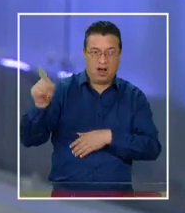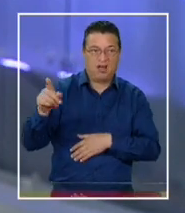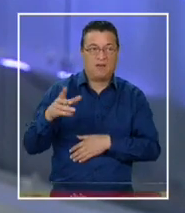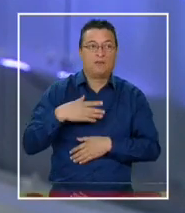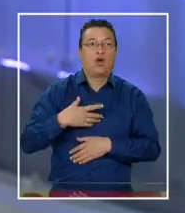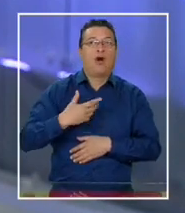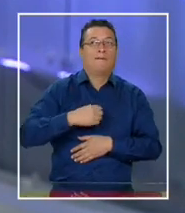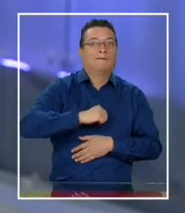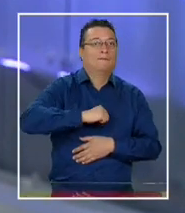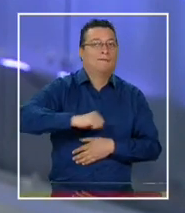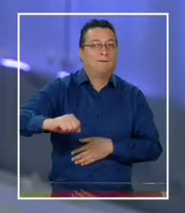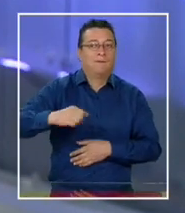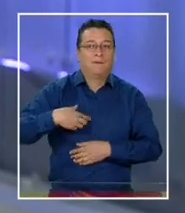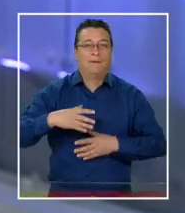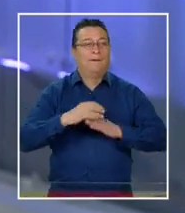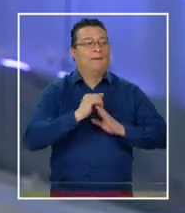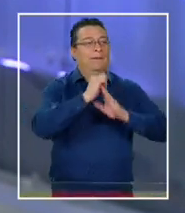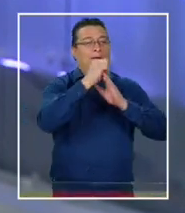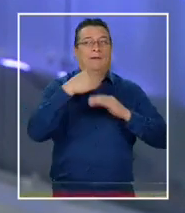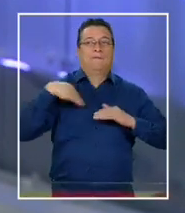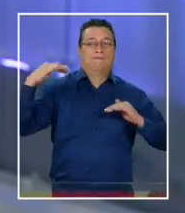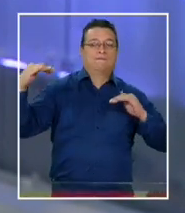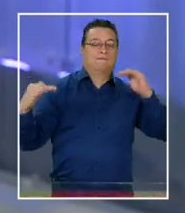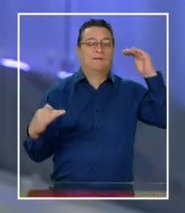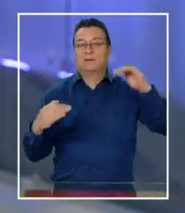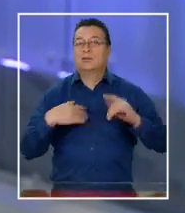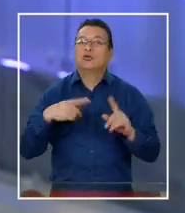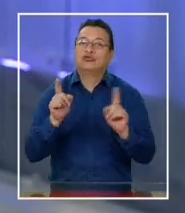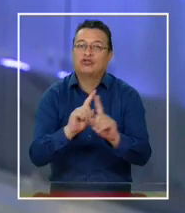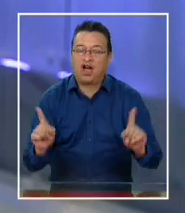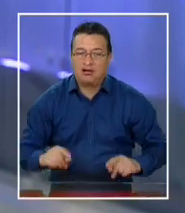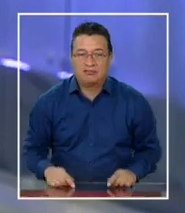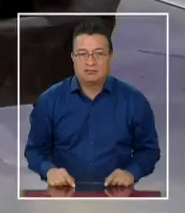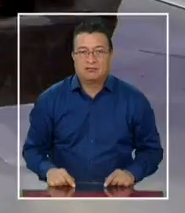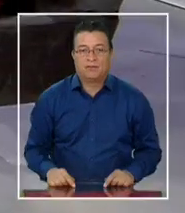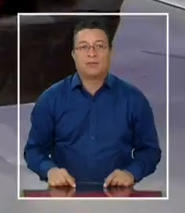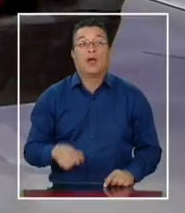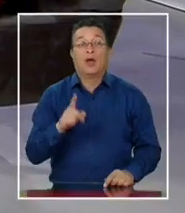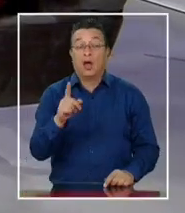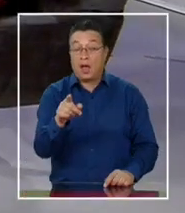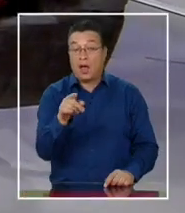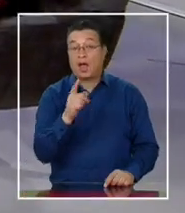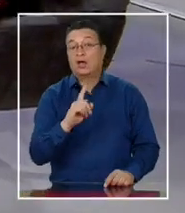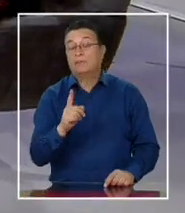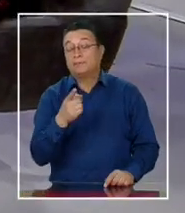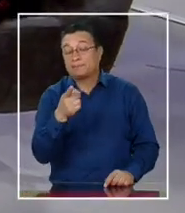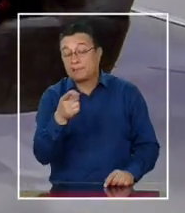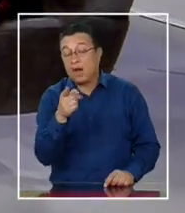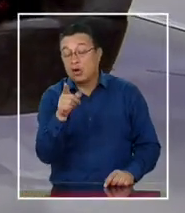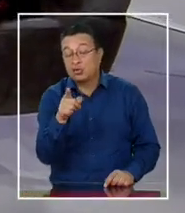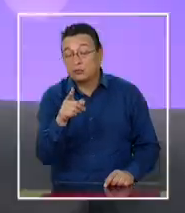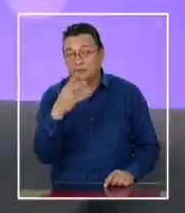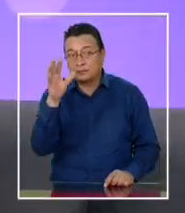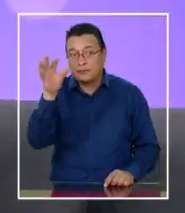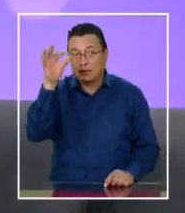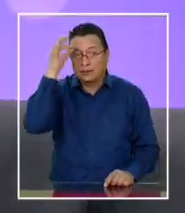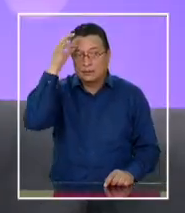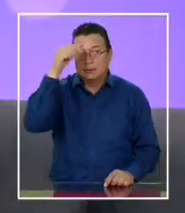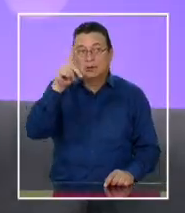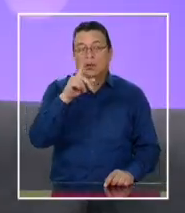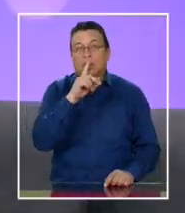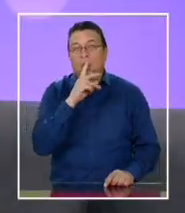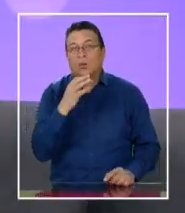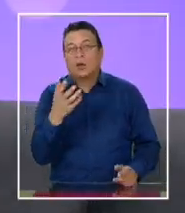no le están pasando ese liderazgo a otro ni renunciando a ejercerlo al revés y no lo entiende ministra Como Eh no voy a decir